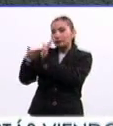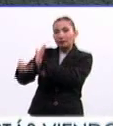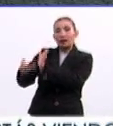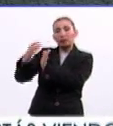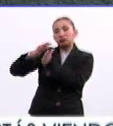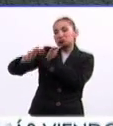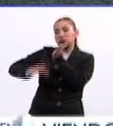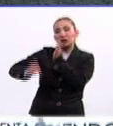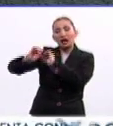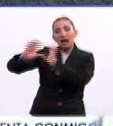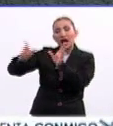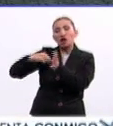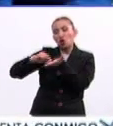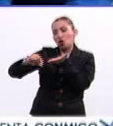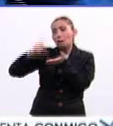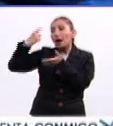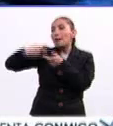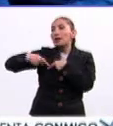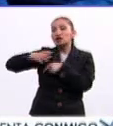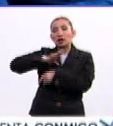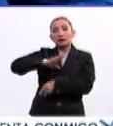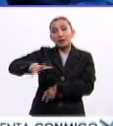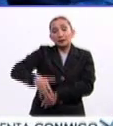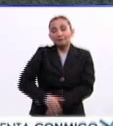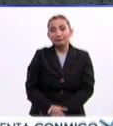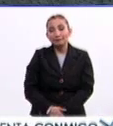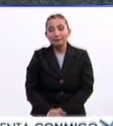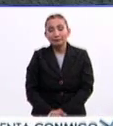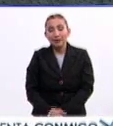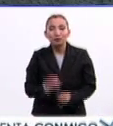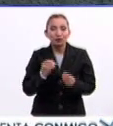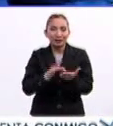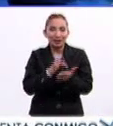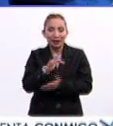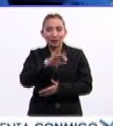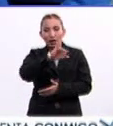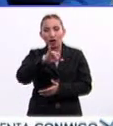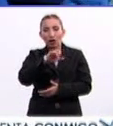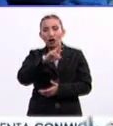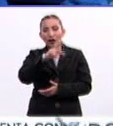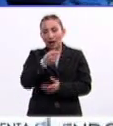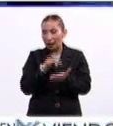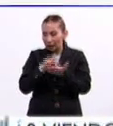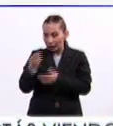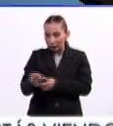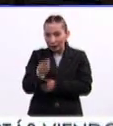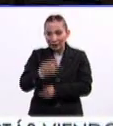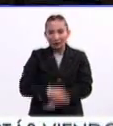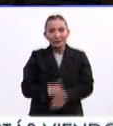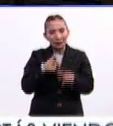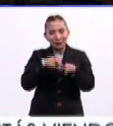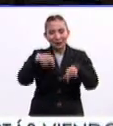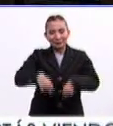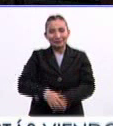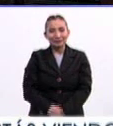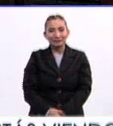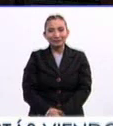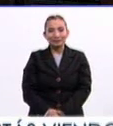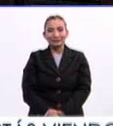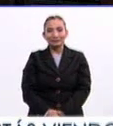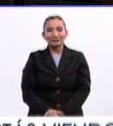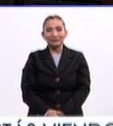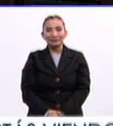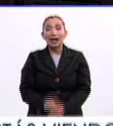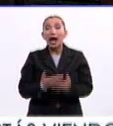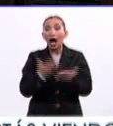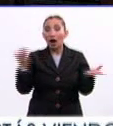notas claras para el público en general. Pues muchas gracias, Jorge. No, muchas gracias a ustedes. Seguimos aquí. Y ahora los invito